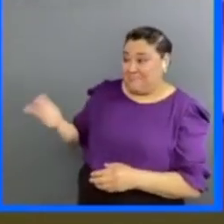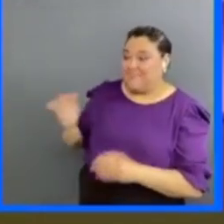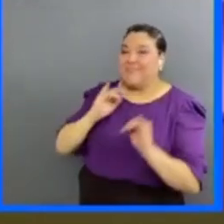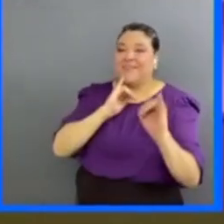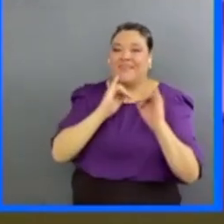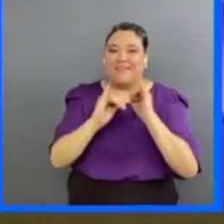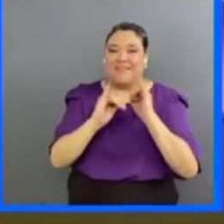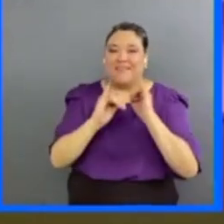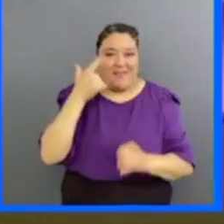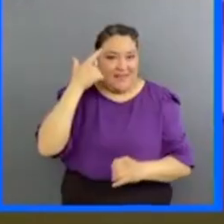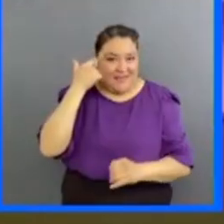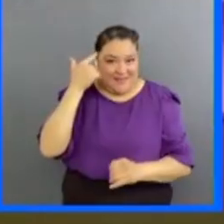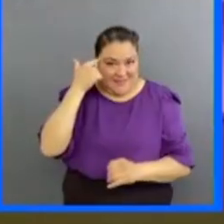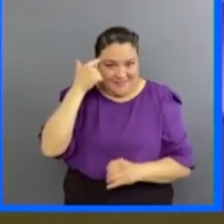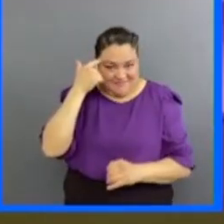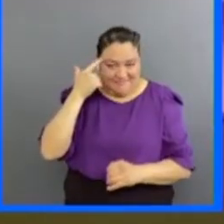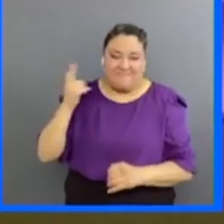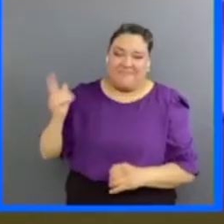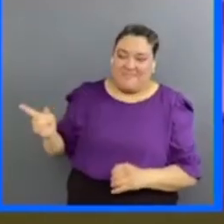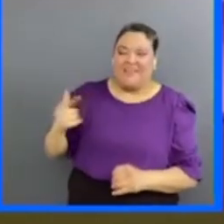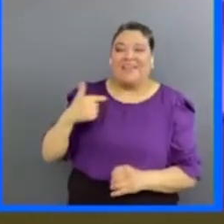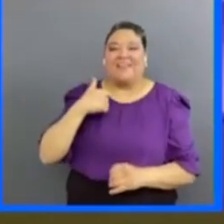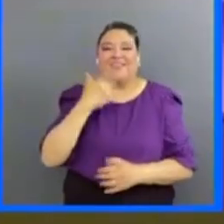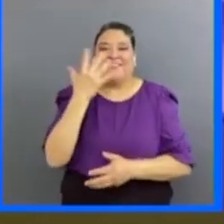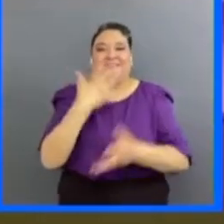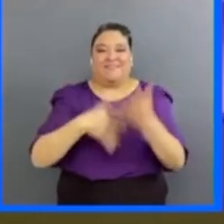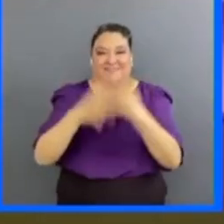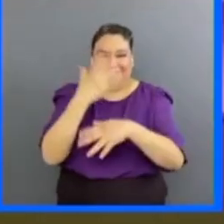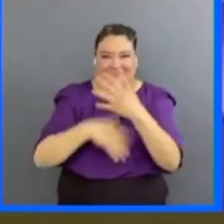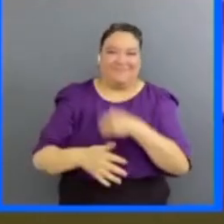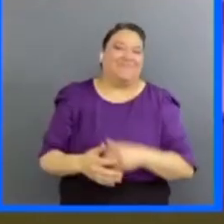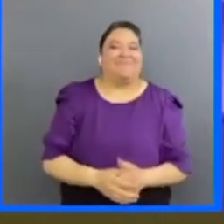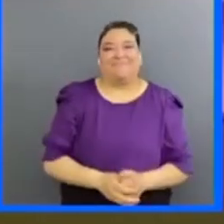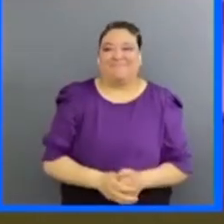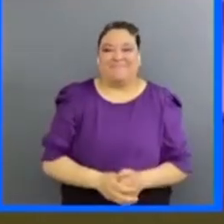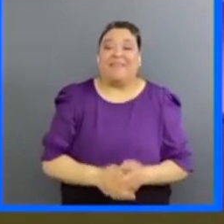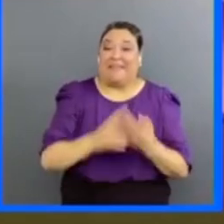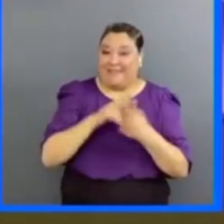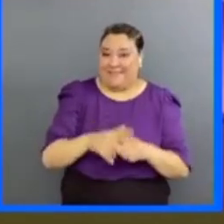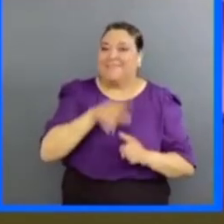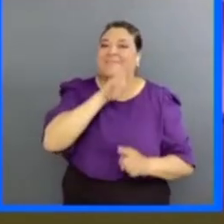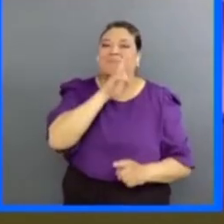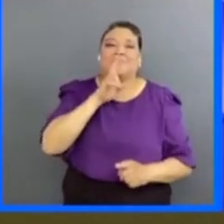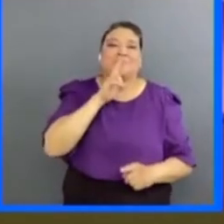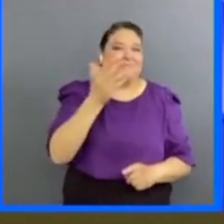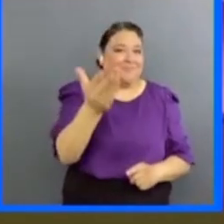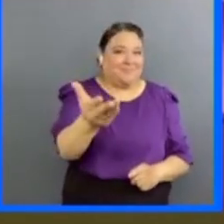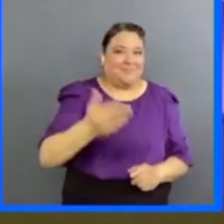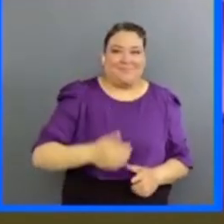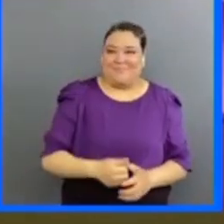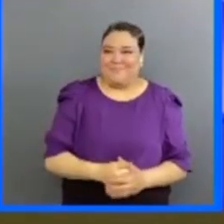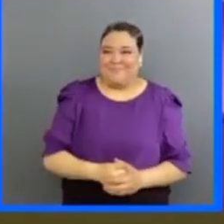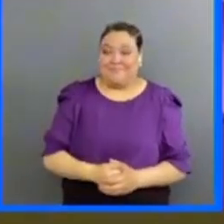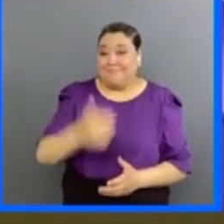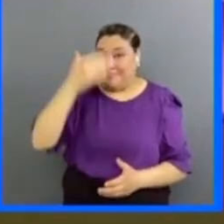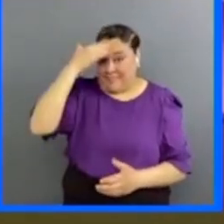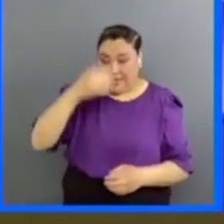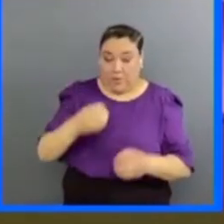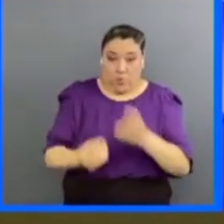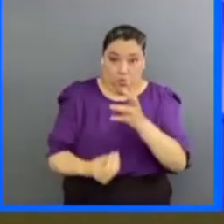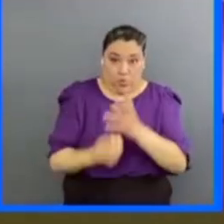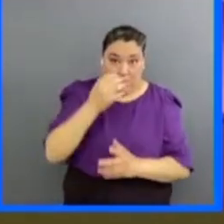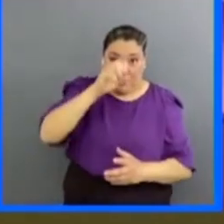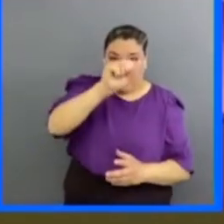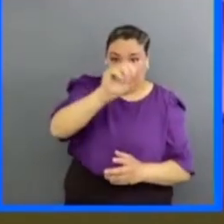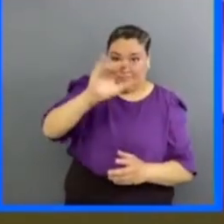en la interpretación en lengua de señas mexicana. Vámonos con todas las noticias. El Pleno de la nueva Suprema Corte